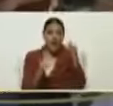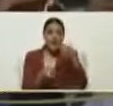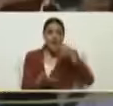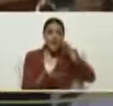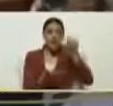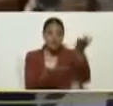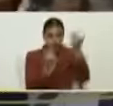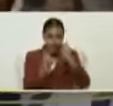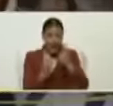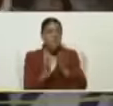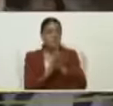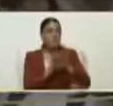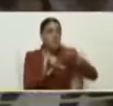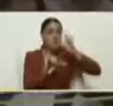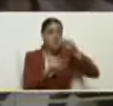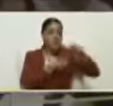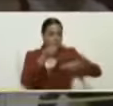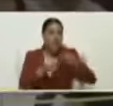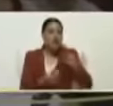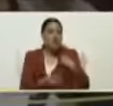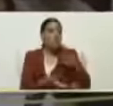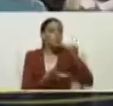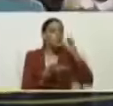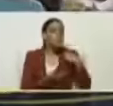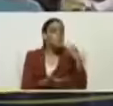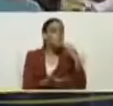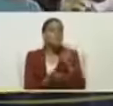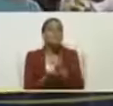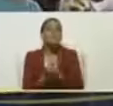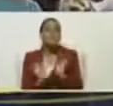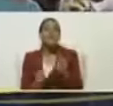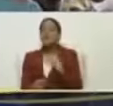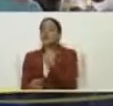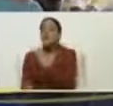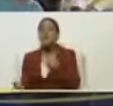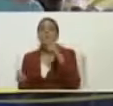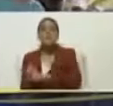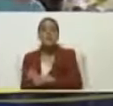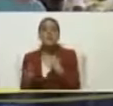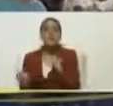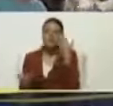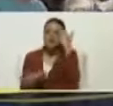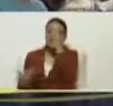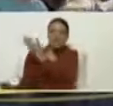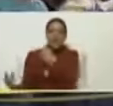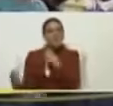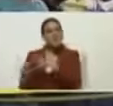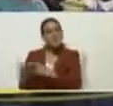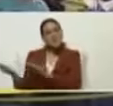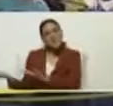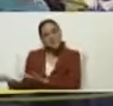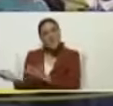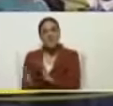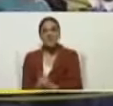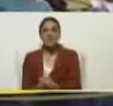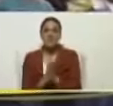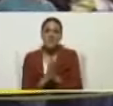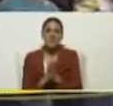Vamos a colarlo, pues. Yo le dije a Cilia, mi esposa, saludo para Cilia, Cilita,